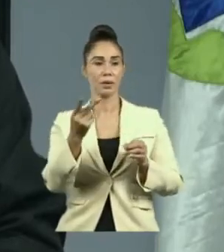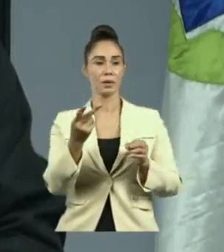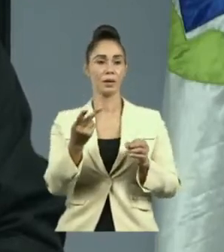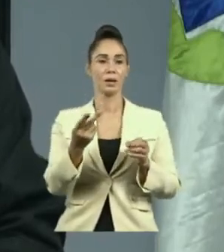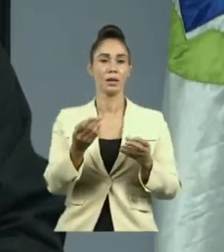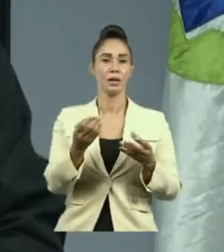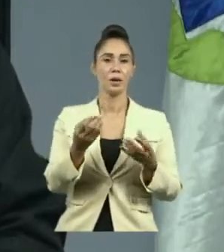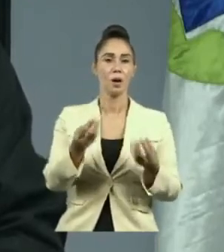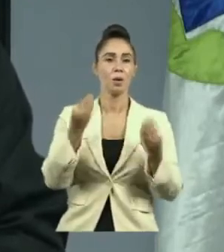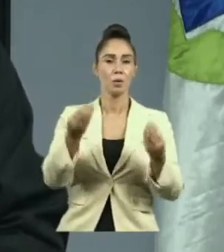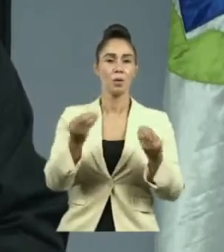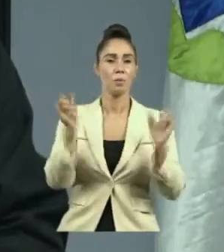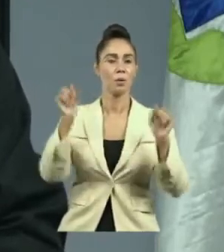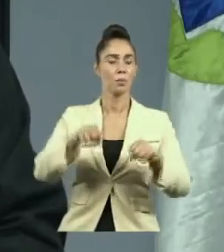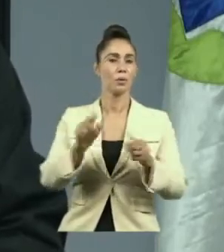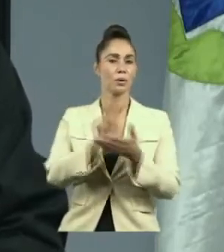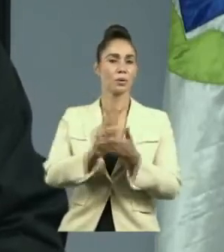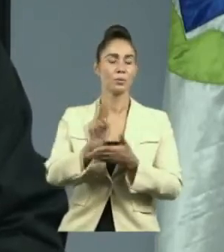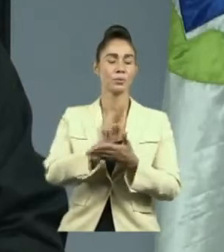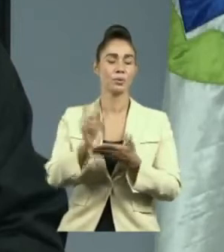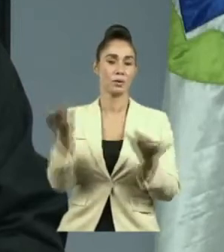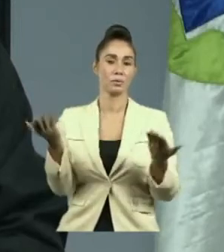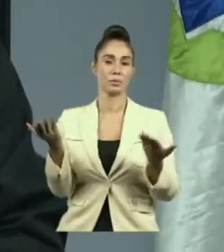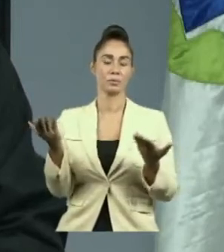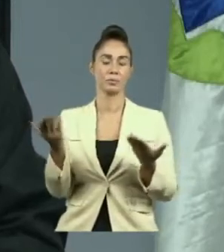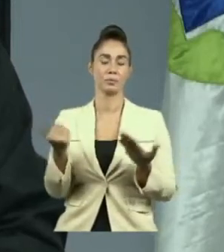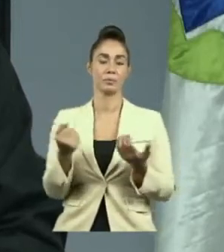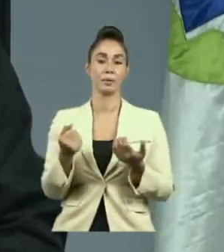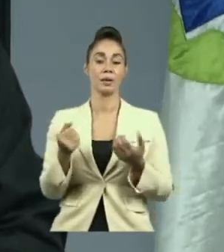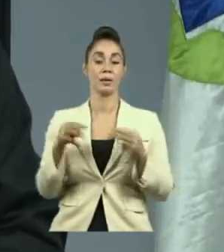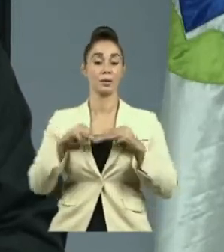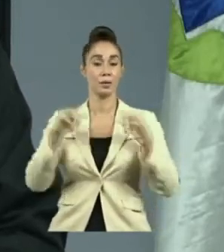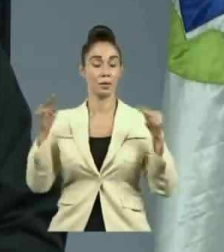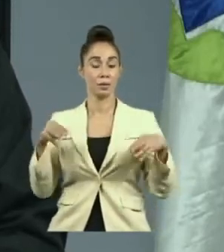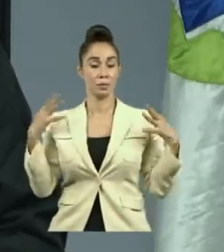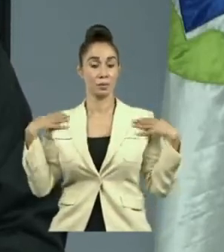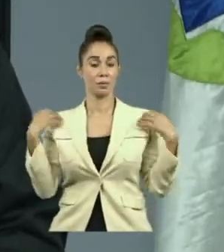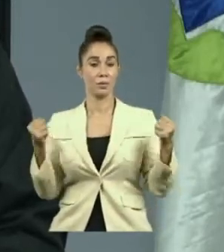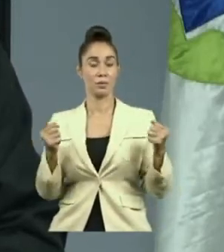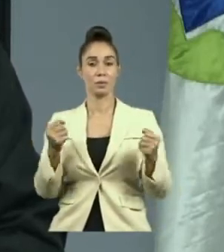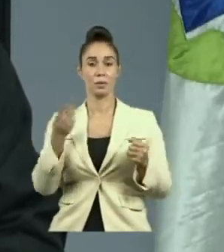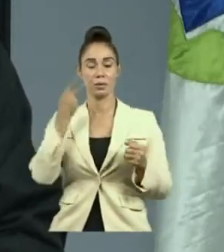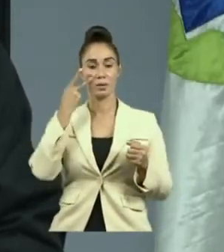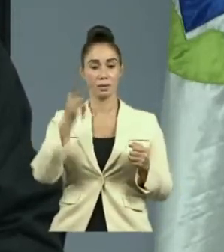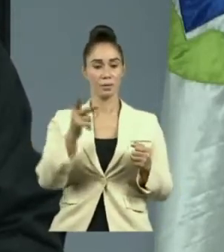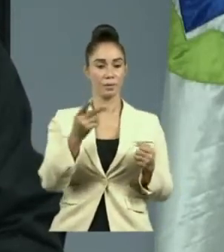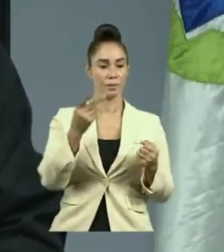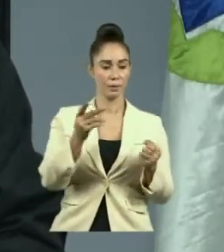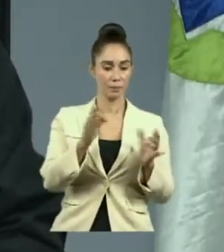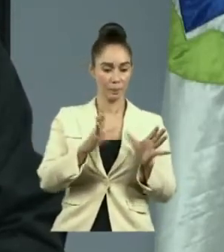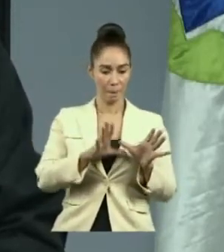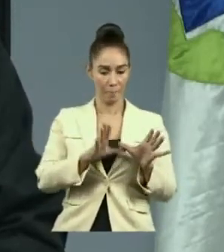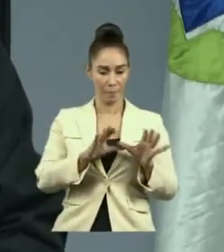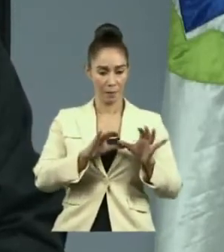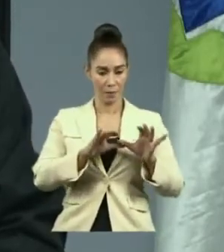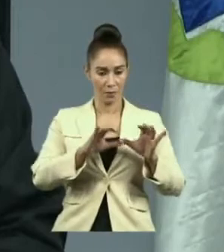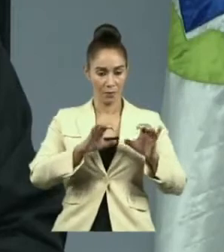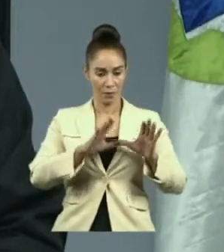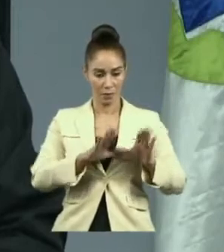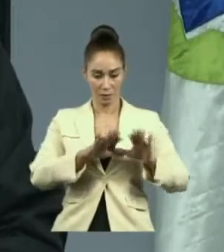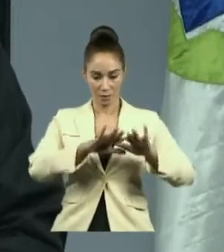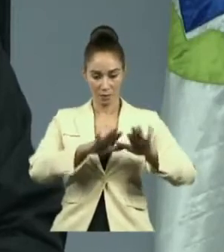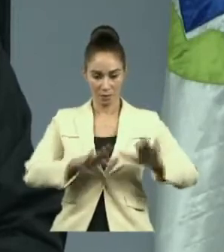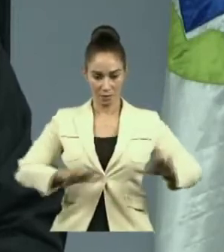qué medida que es otra cosa y es lo que el ministerio va a intervenir es la habilitación del espacio